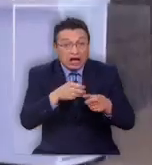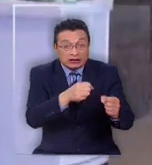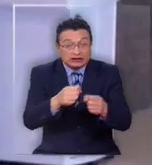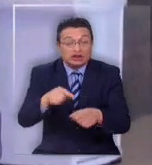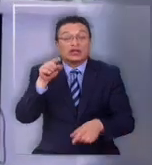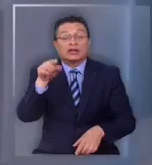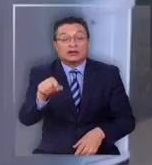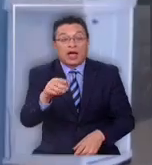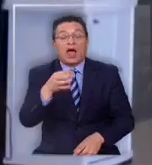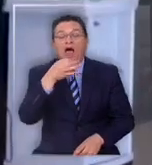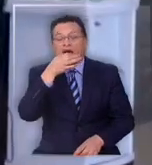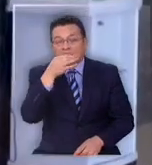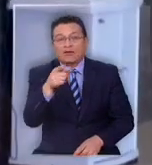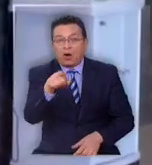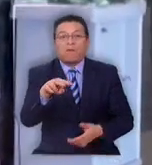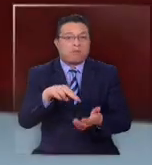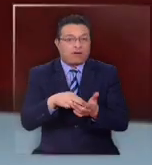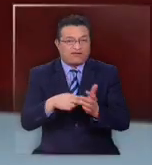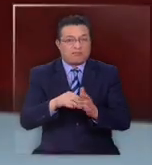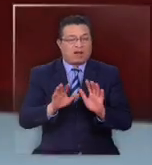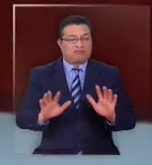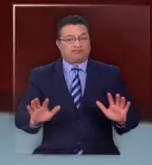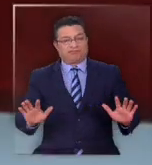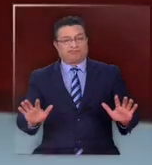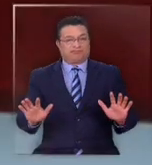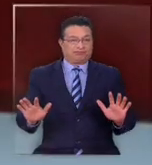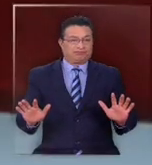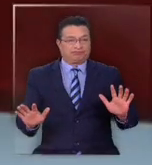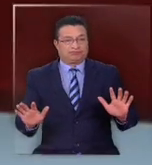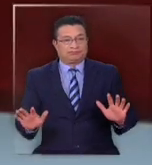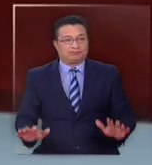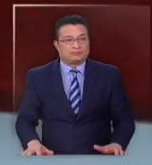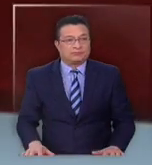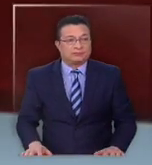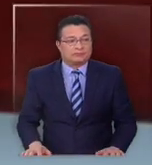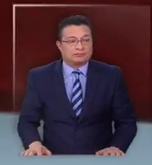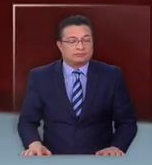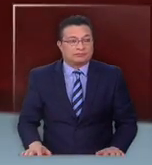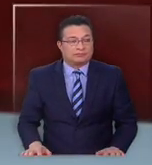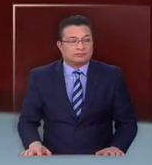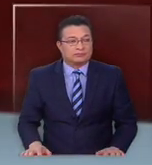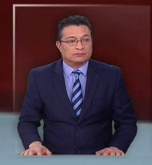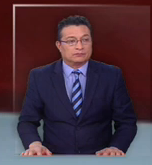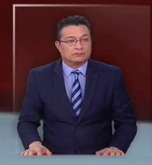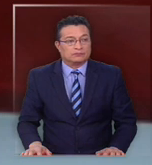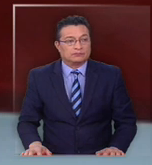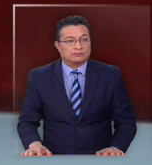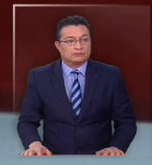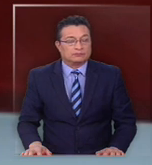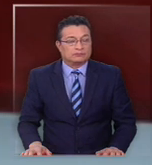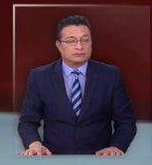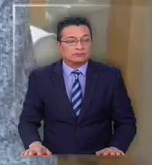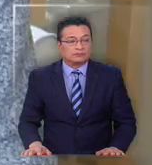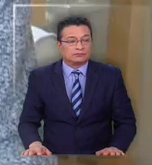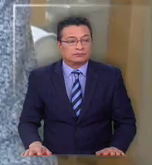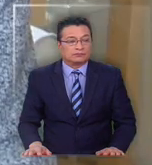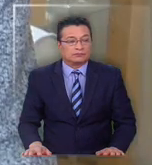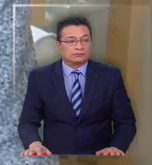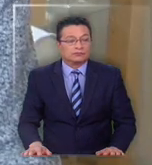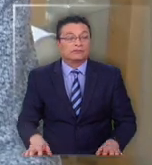vistos más bien como un problema. Mikael Skråmos familj bodde ju tidigare i Göteborg. Han är ju